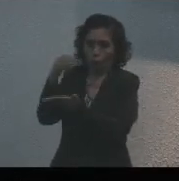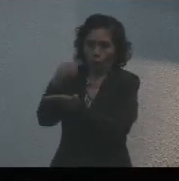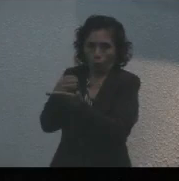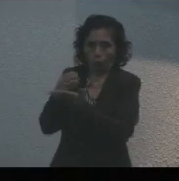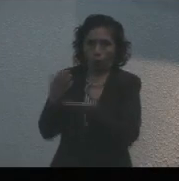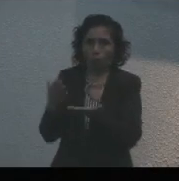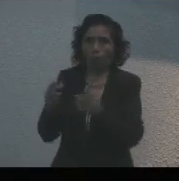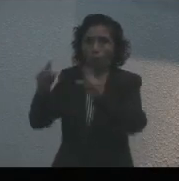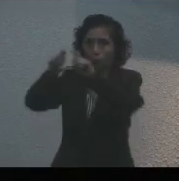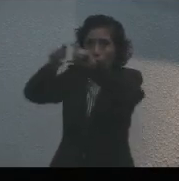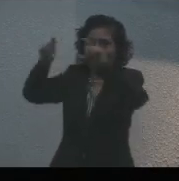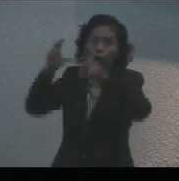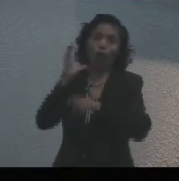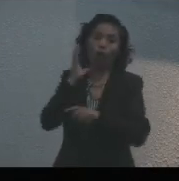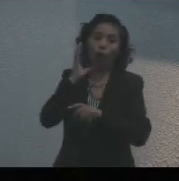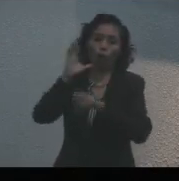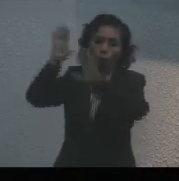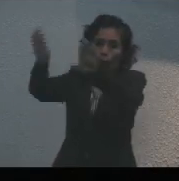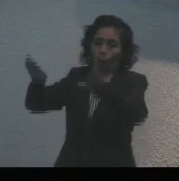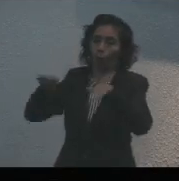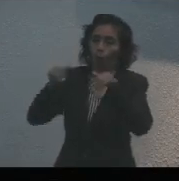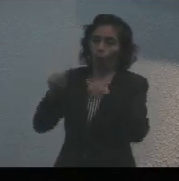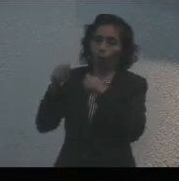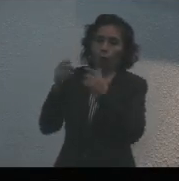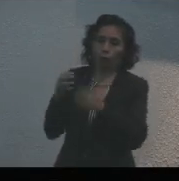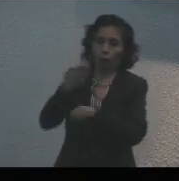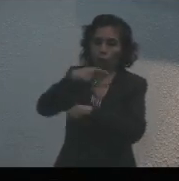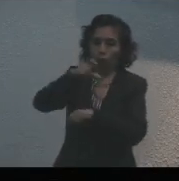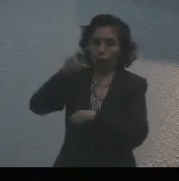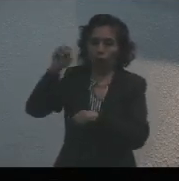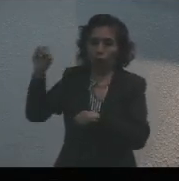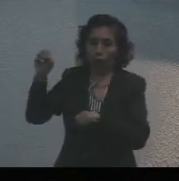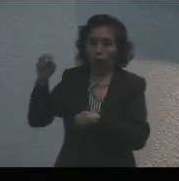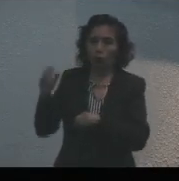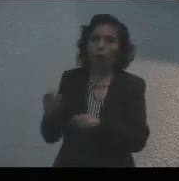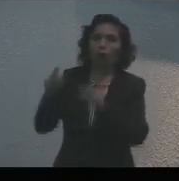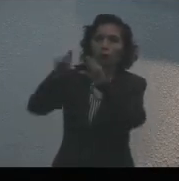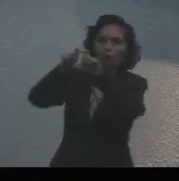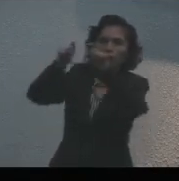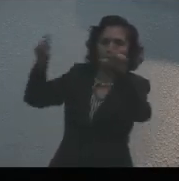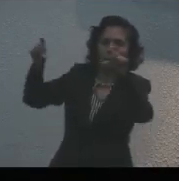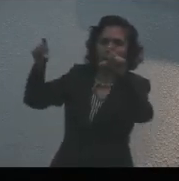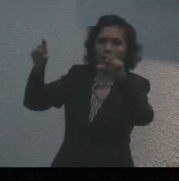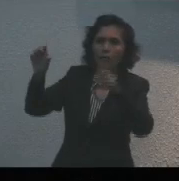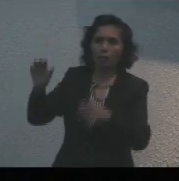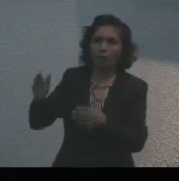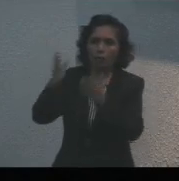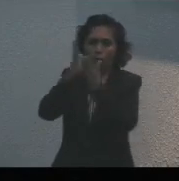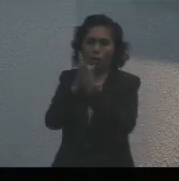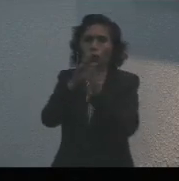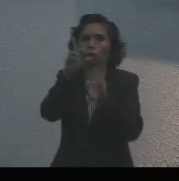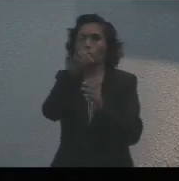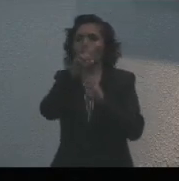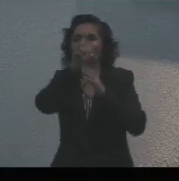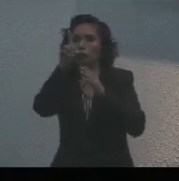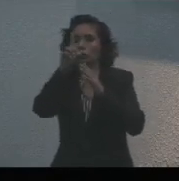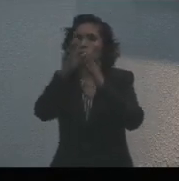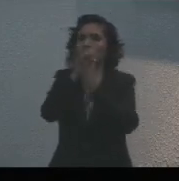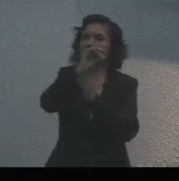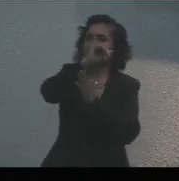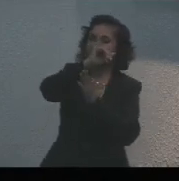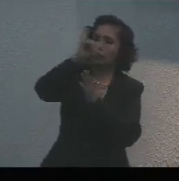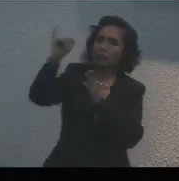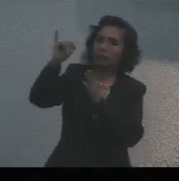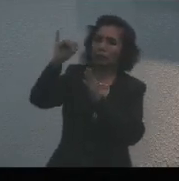oficial del Poder Legislativo del Estado Libre y Soberano de Quintana Roo deberá hacerse en la columna ubicada del lado izquierdo del presidium de la mesa